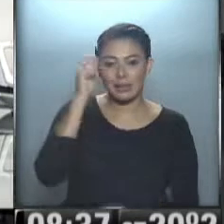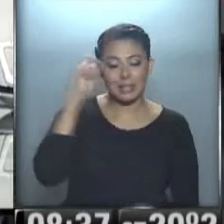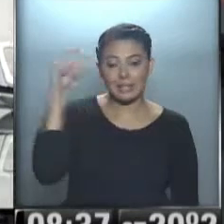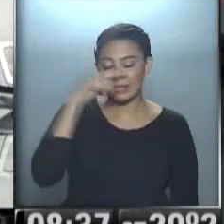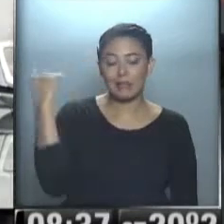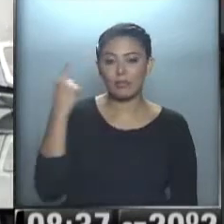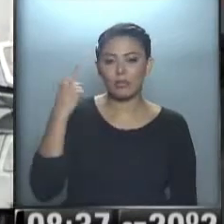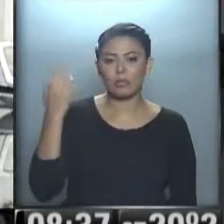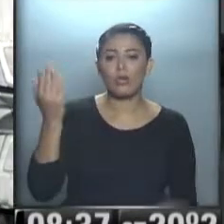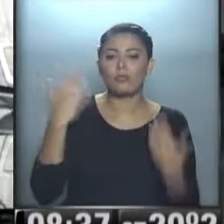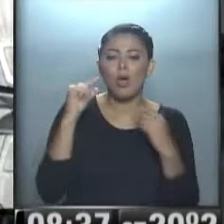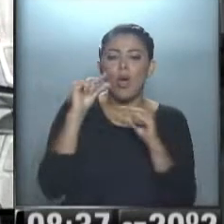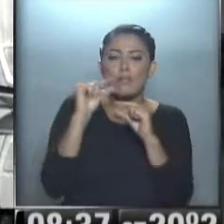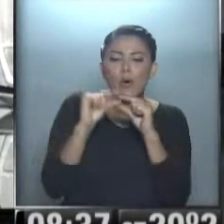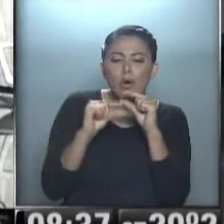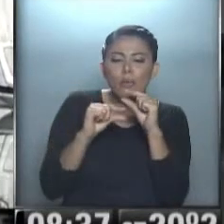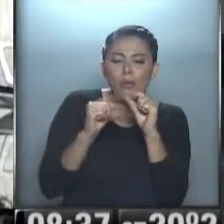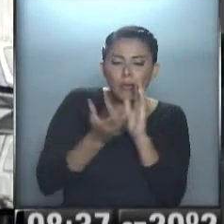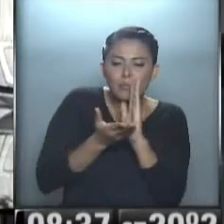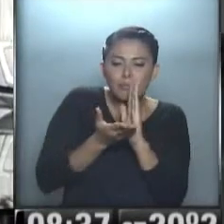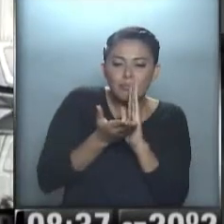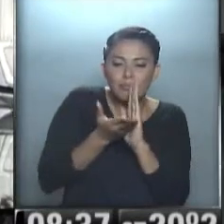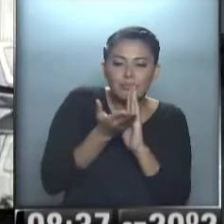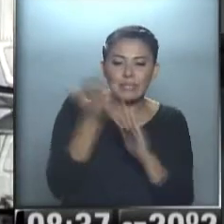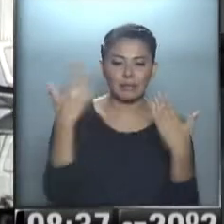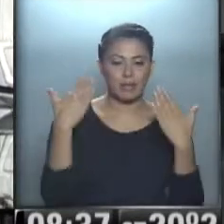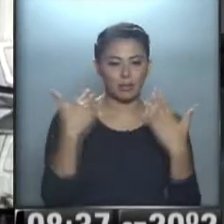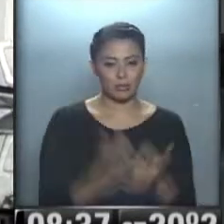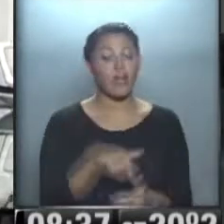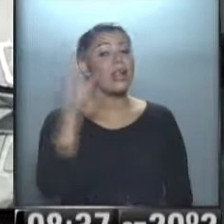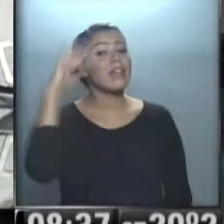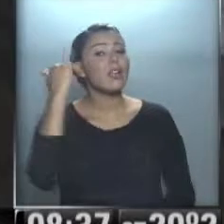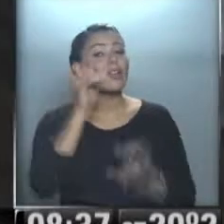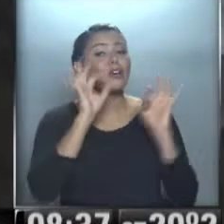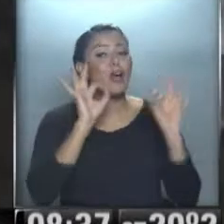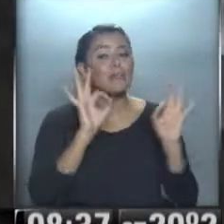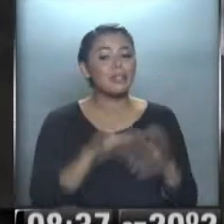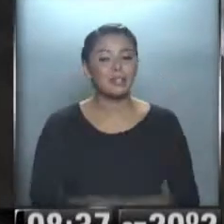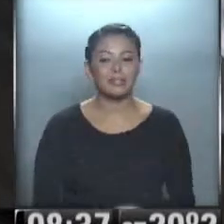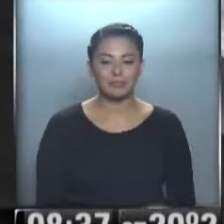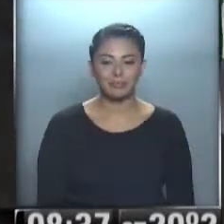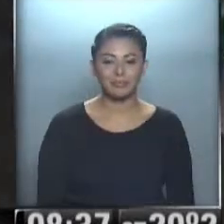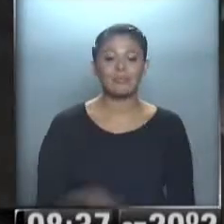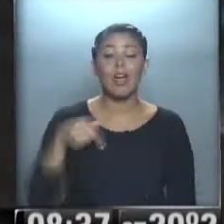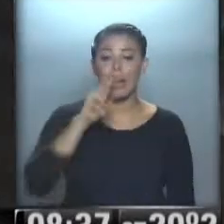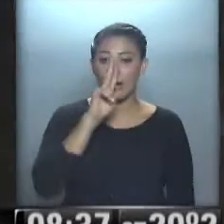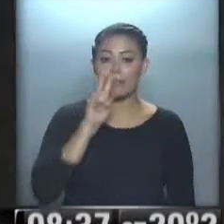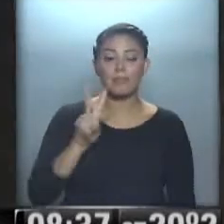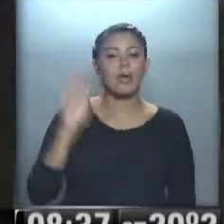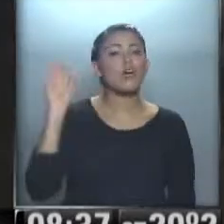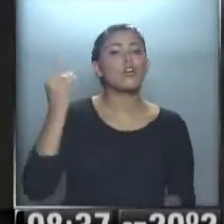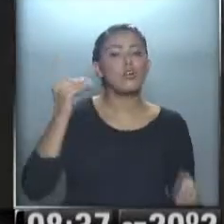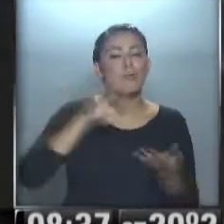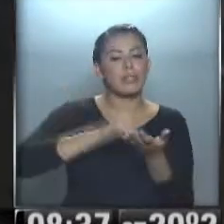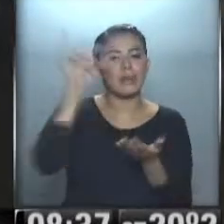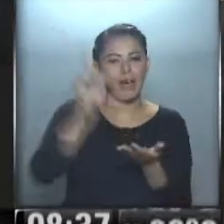sube pero muy muy despacito muy lento la temperatura nadie nos cuenta todo así así vamos a ver el pronóstico de todo el